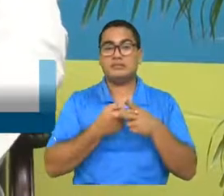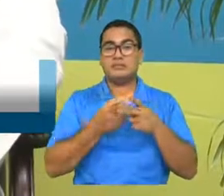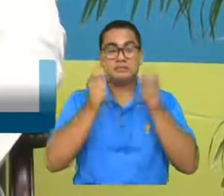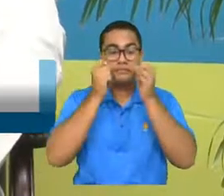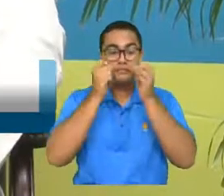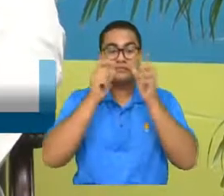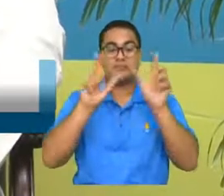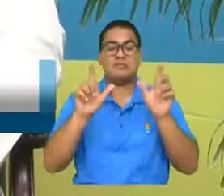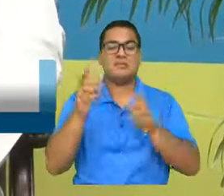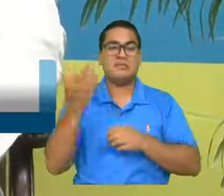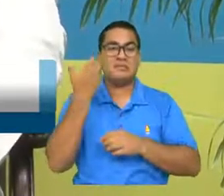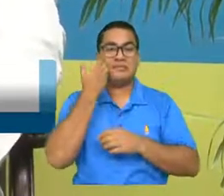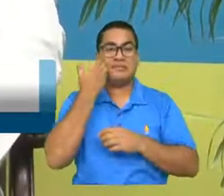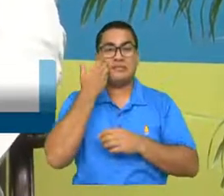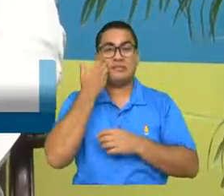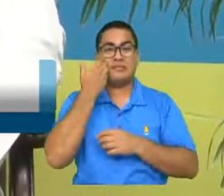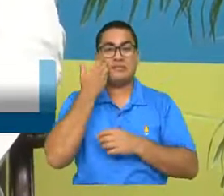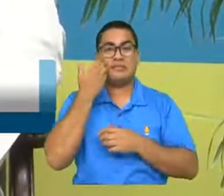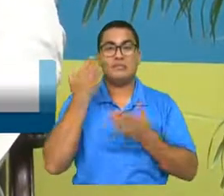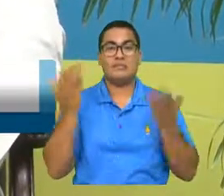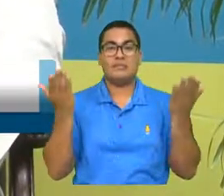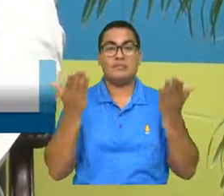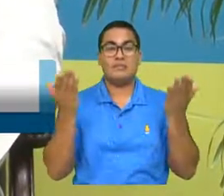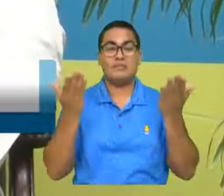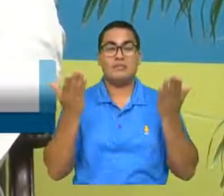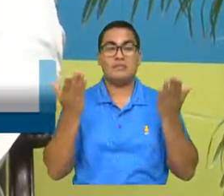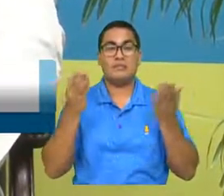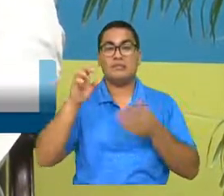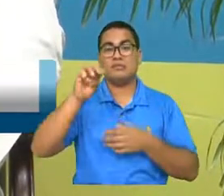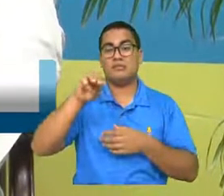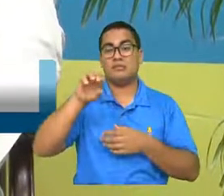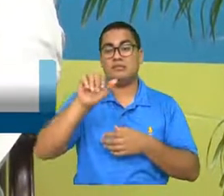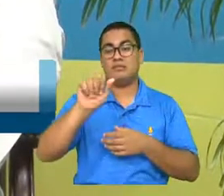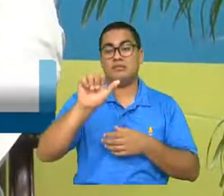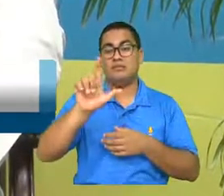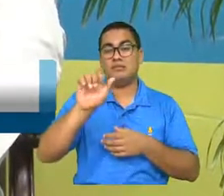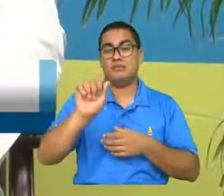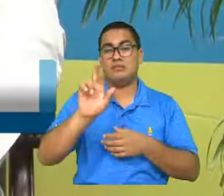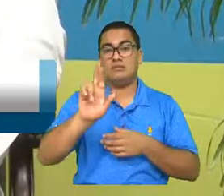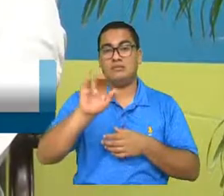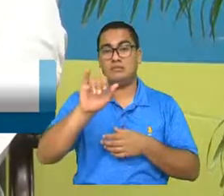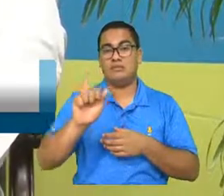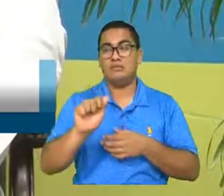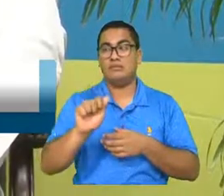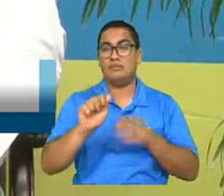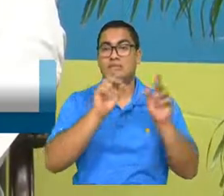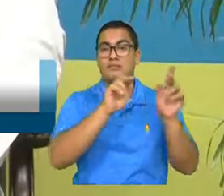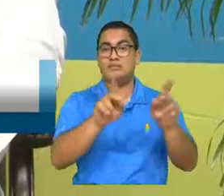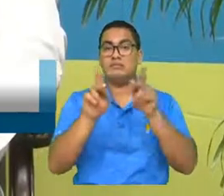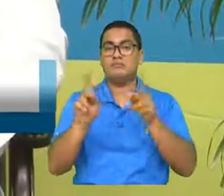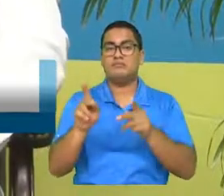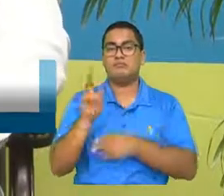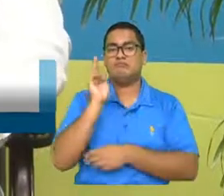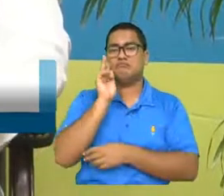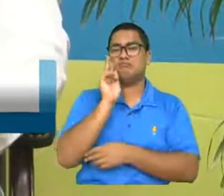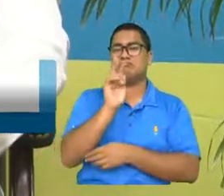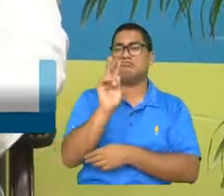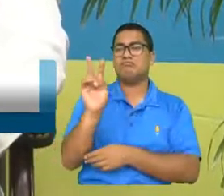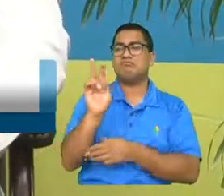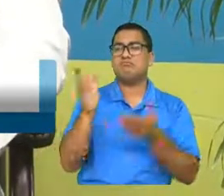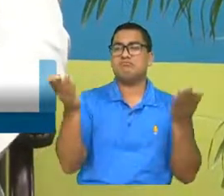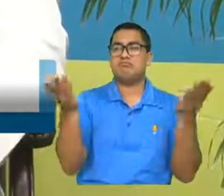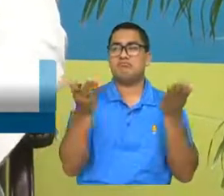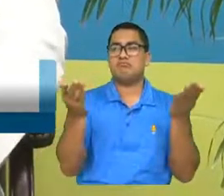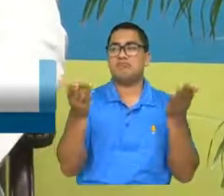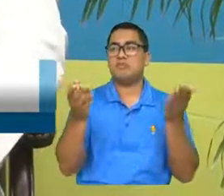esta enfermedad, se le denominó malaria por ser que la gente notaba que de donde